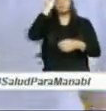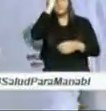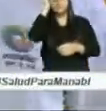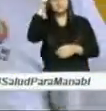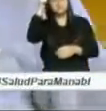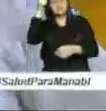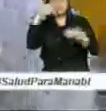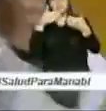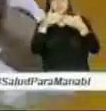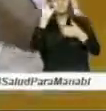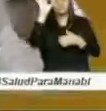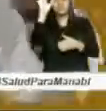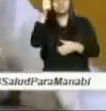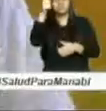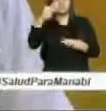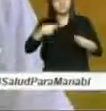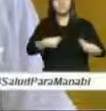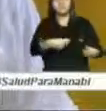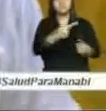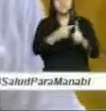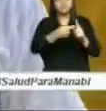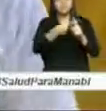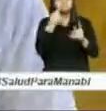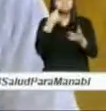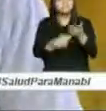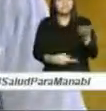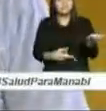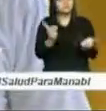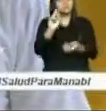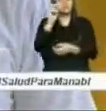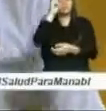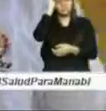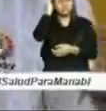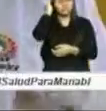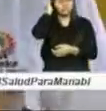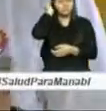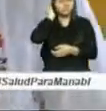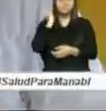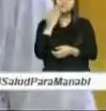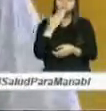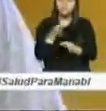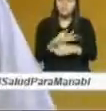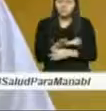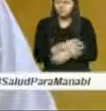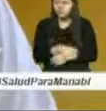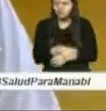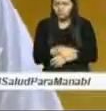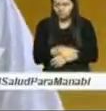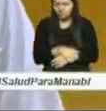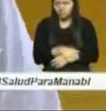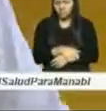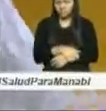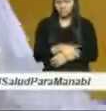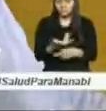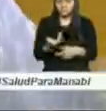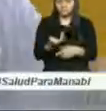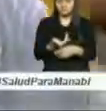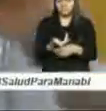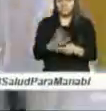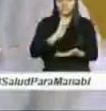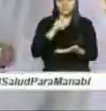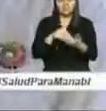los equipos sí, pero gasto corriente, sueldo y salario, burocracia no. ¿Cómo funcionan los hospitales sin personal? ¿Cómo funcionan los